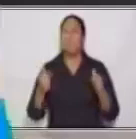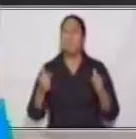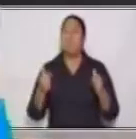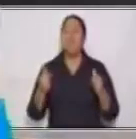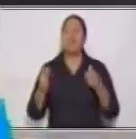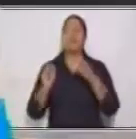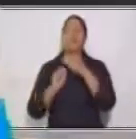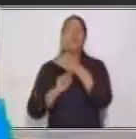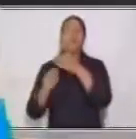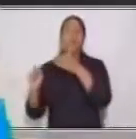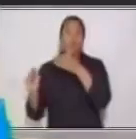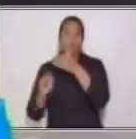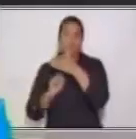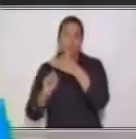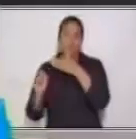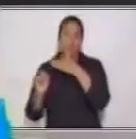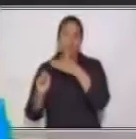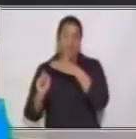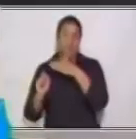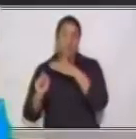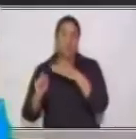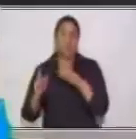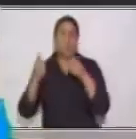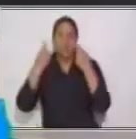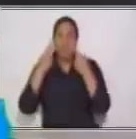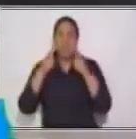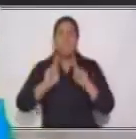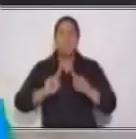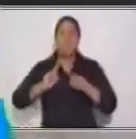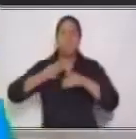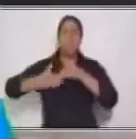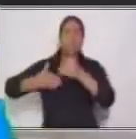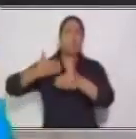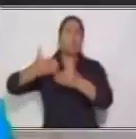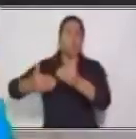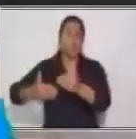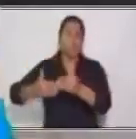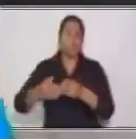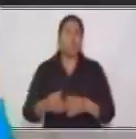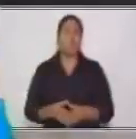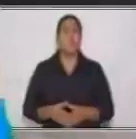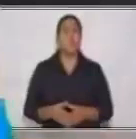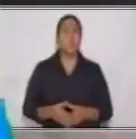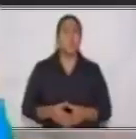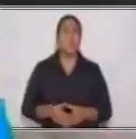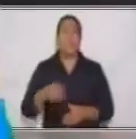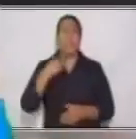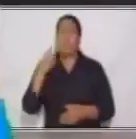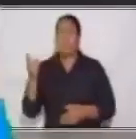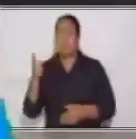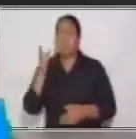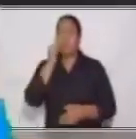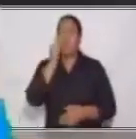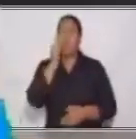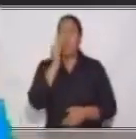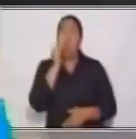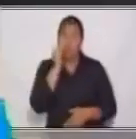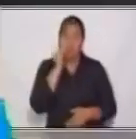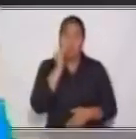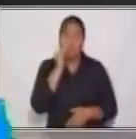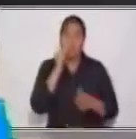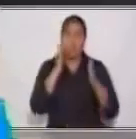subrayar los hechos paso a paso. Entonces, acá dice, el hombre sembró la milpa.